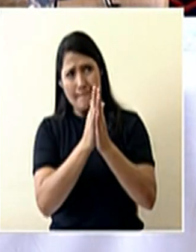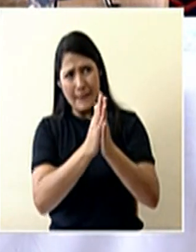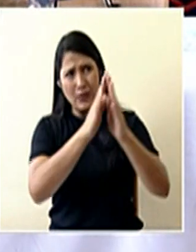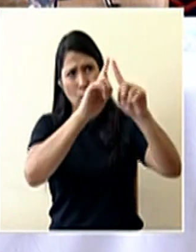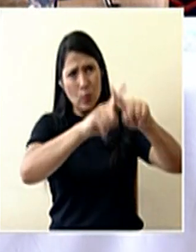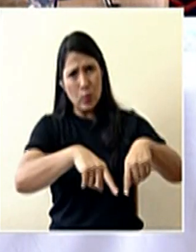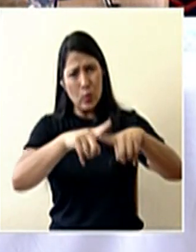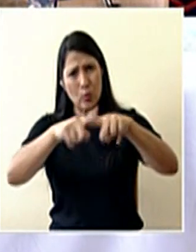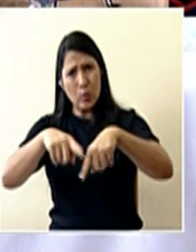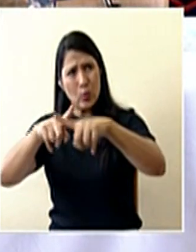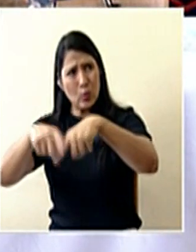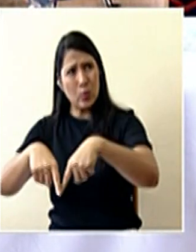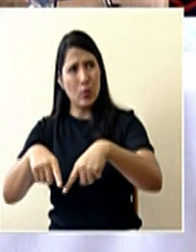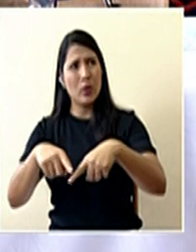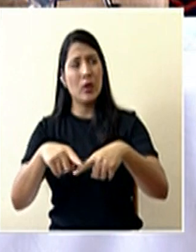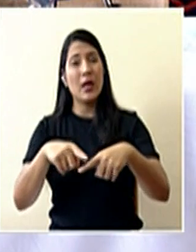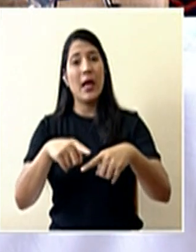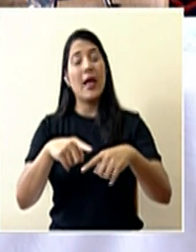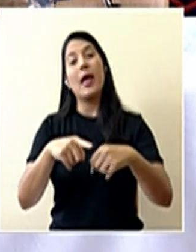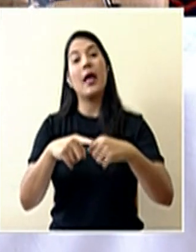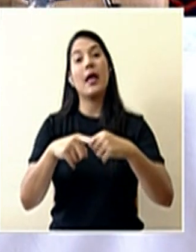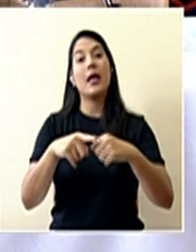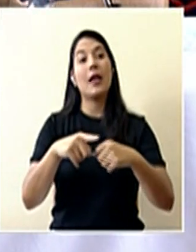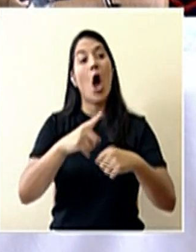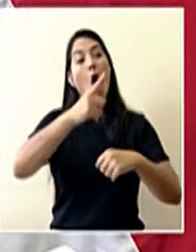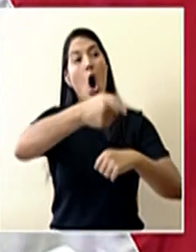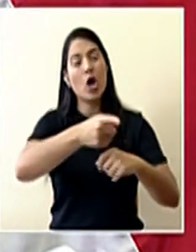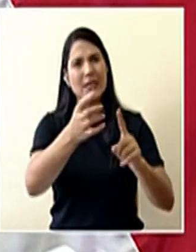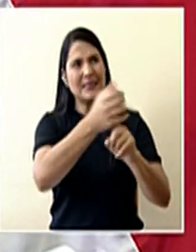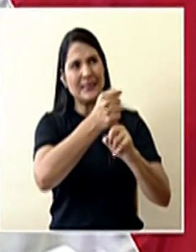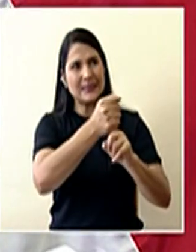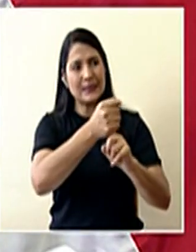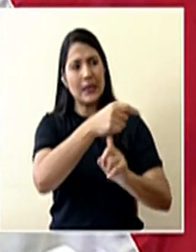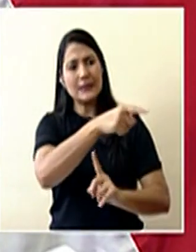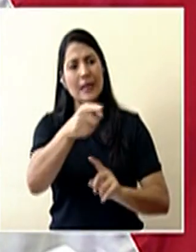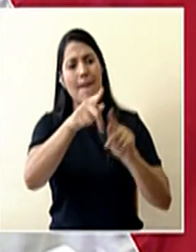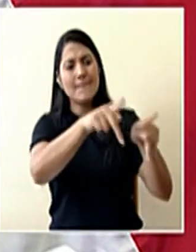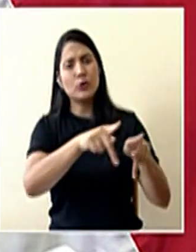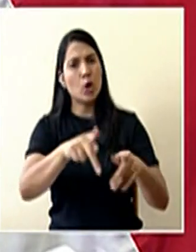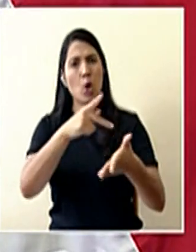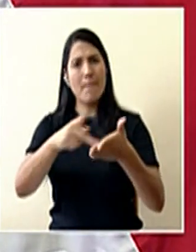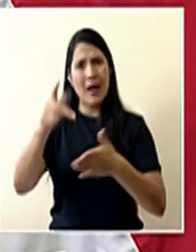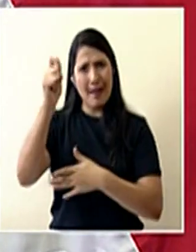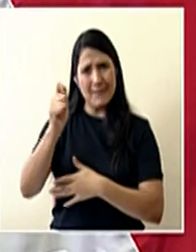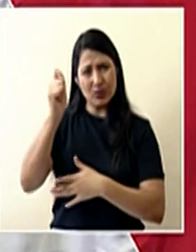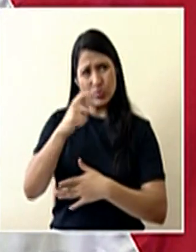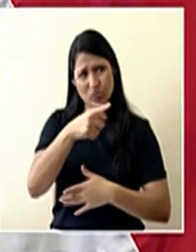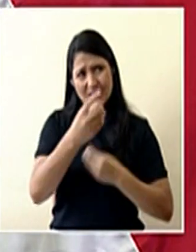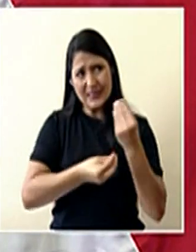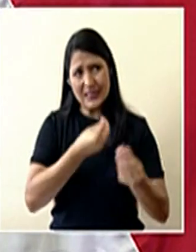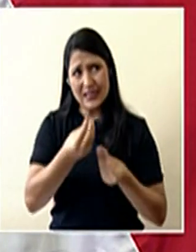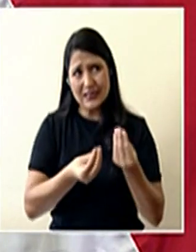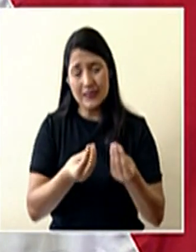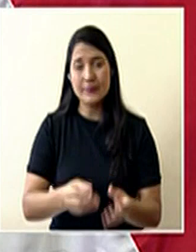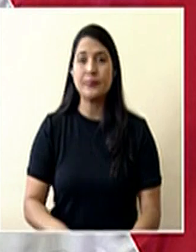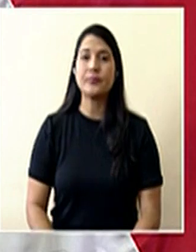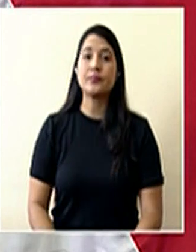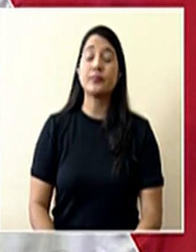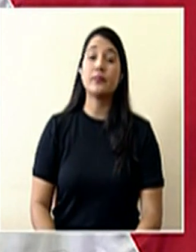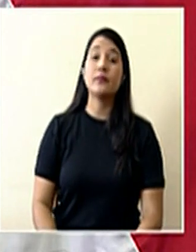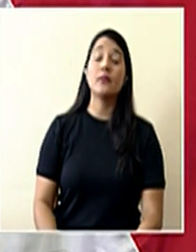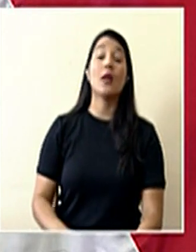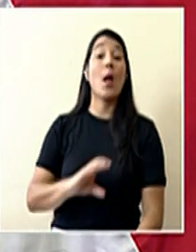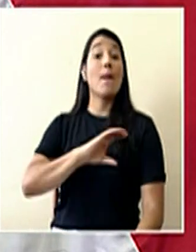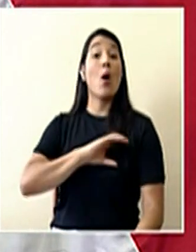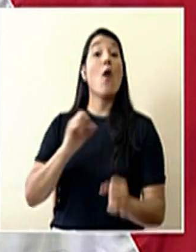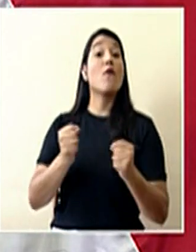órdenes de apremio por no pagar pensión alimentaria. ¿Cómo está actuando la fuerza pública con este tema? ¿Tomarán alguna medida? Bueno, la fuerza pública en